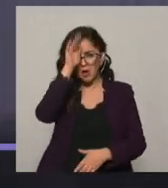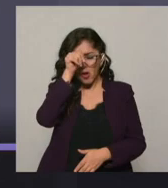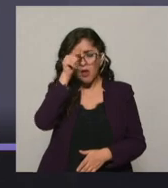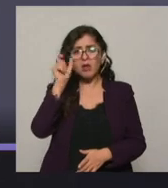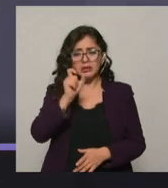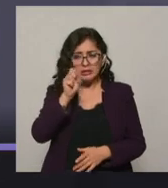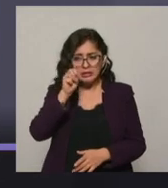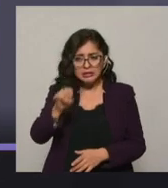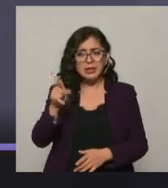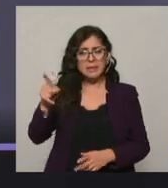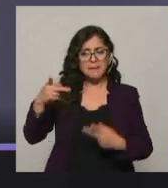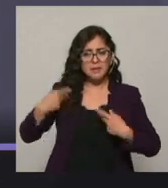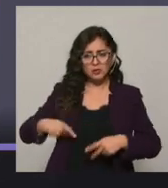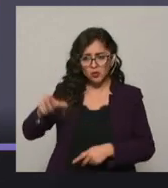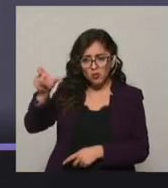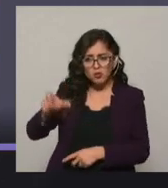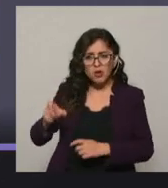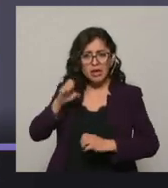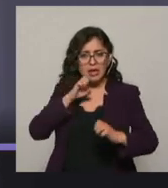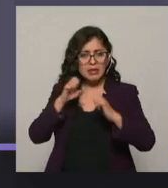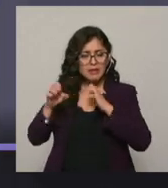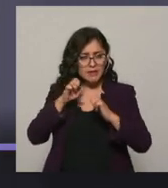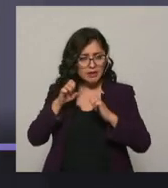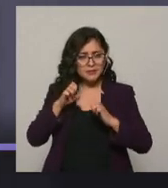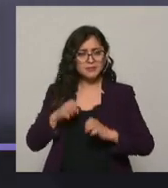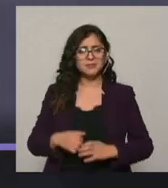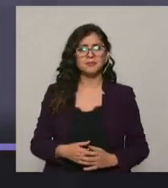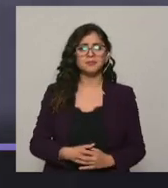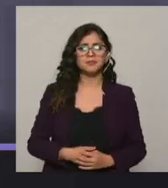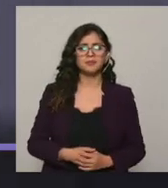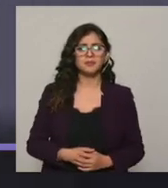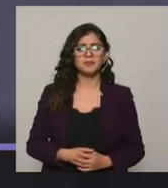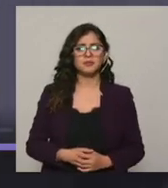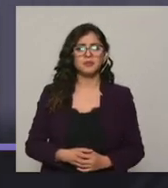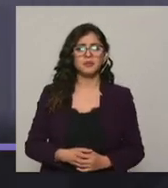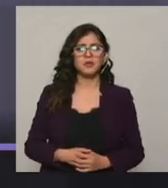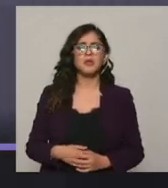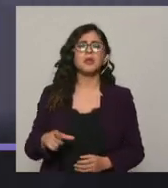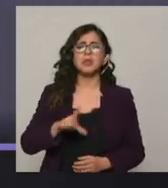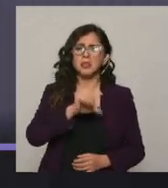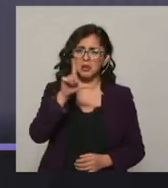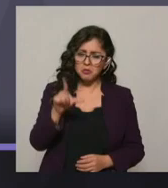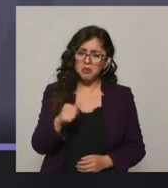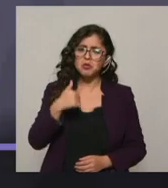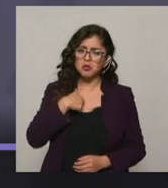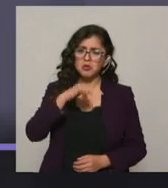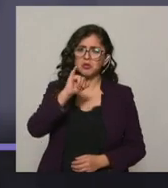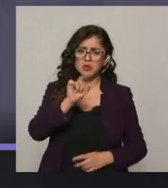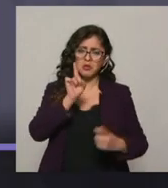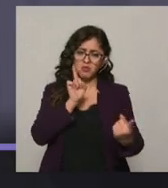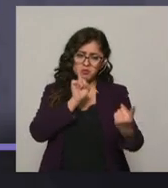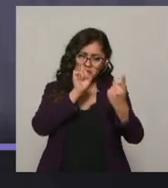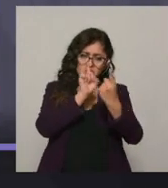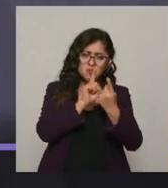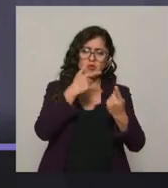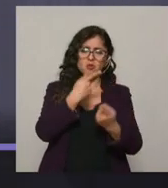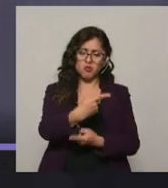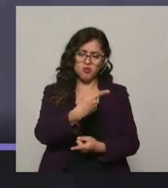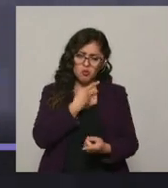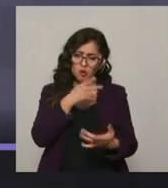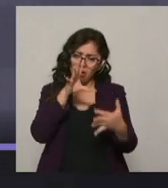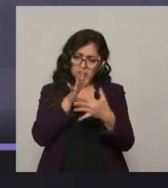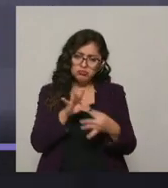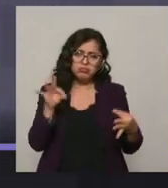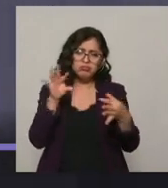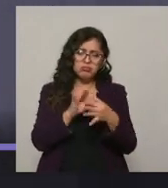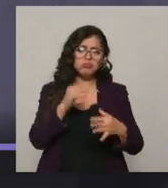lo entrevistaron a esta persona. Y entonces yo accedo a sentarme con él, como con ciertas reticencias, porque yo sabía que